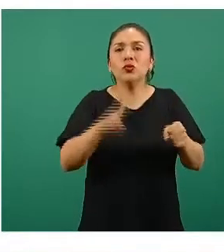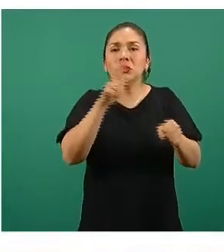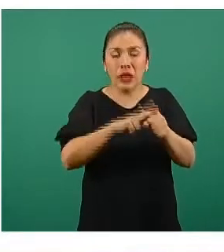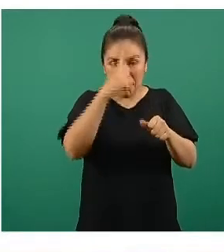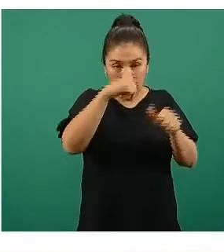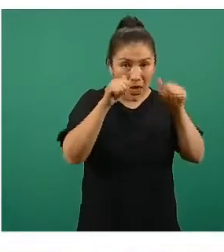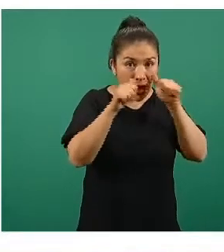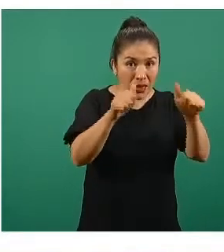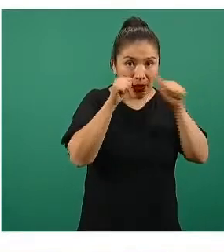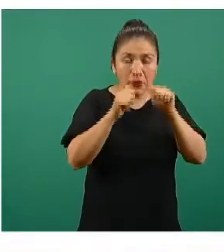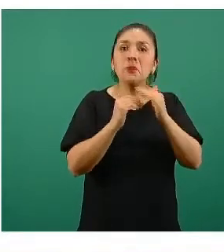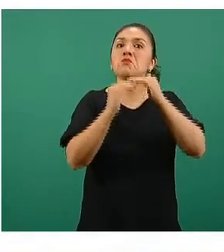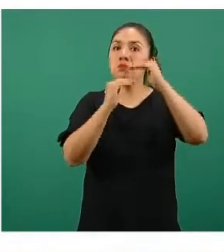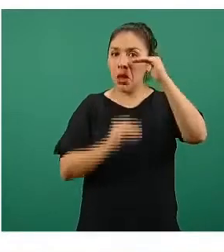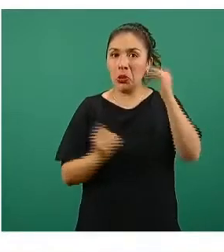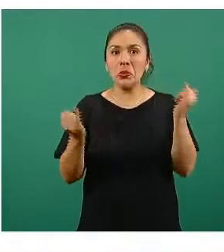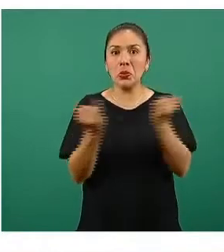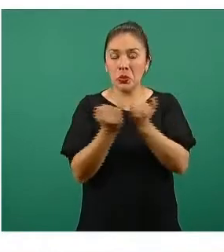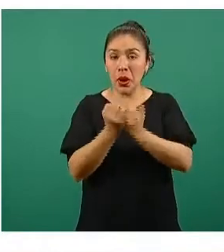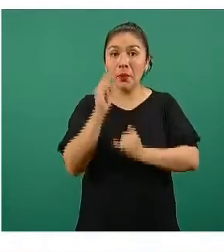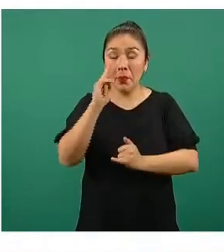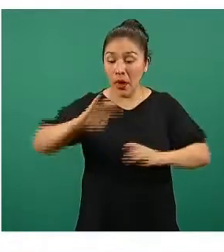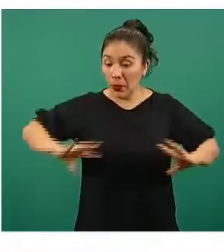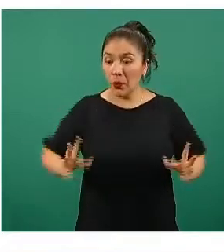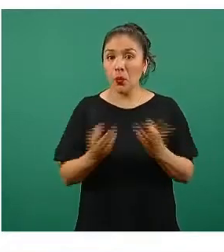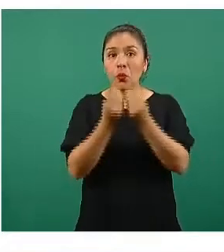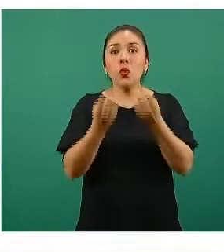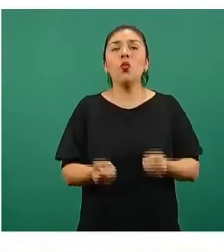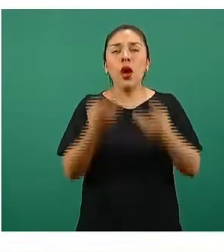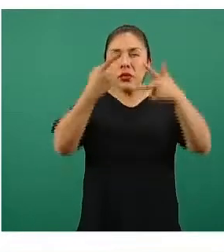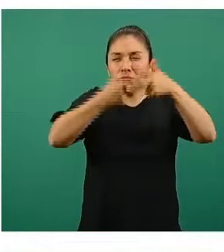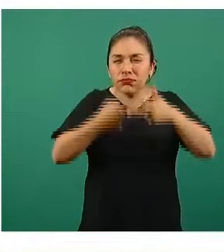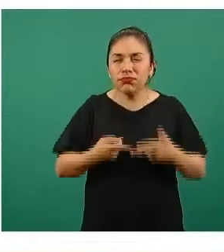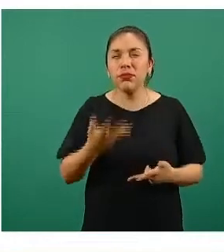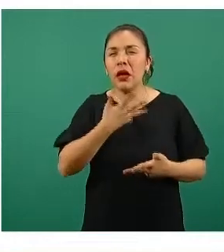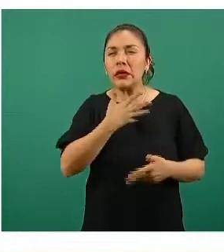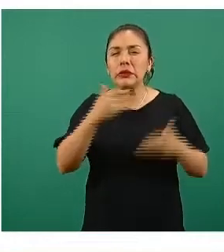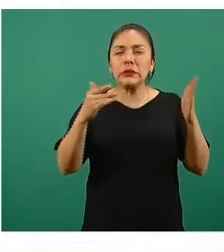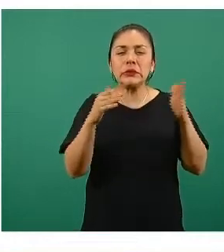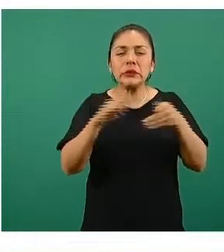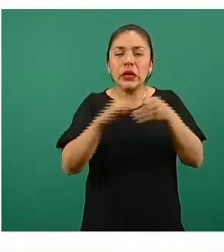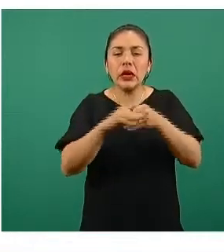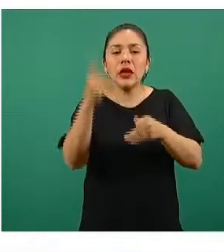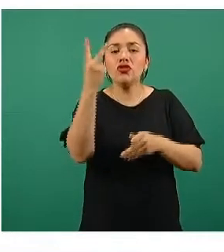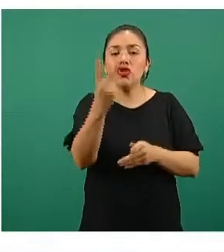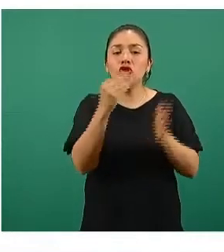virus SARS-CoV-2. Tenemos un total de casos estimados de